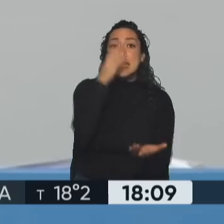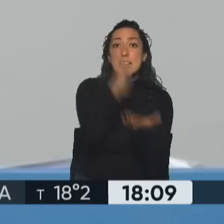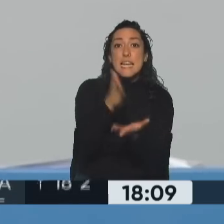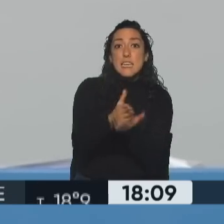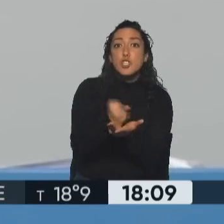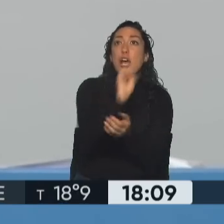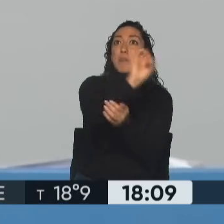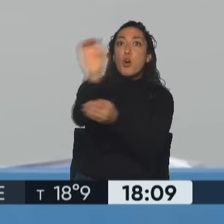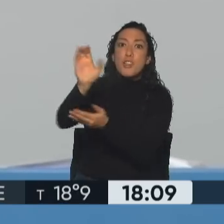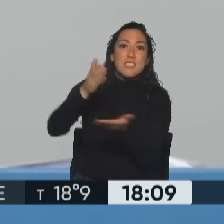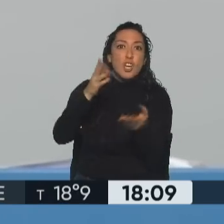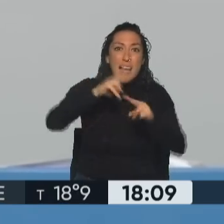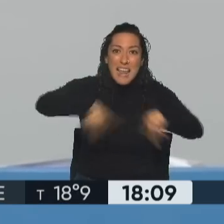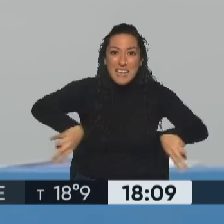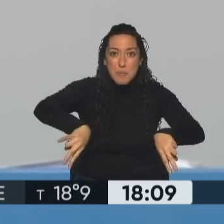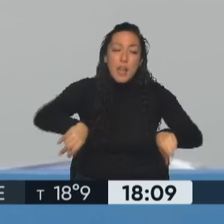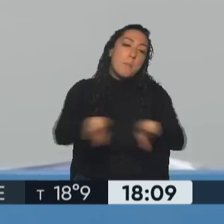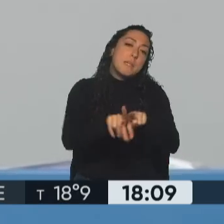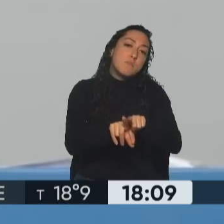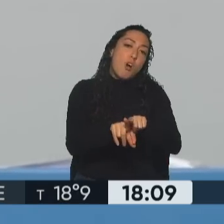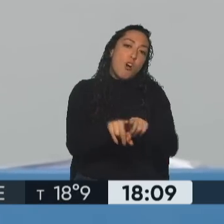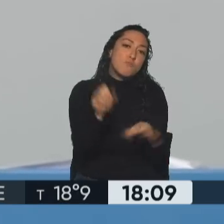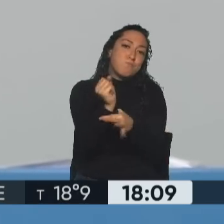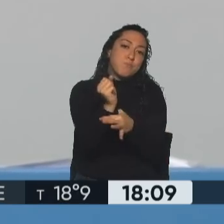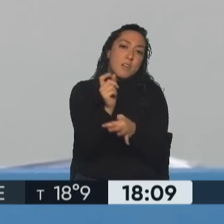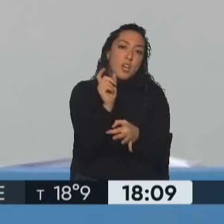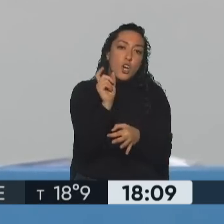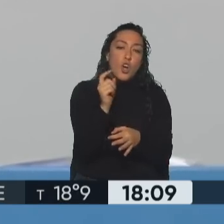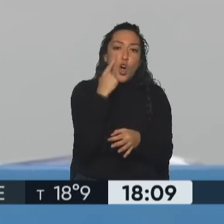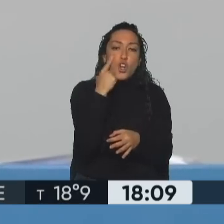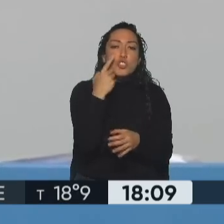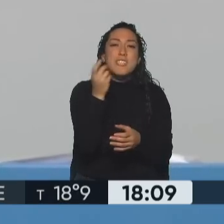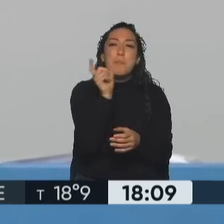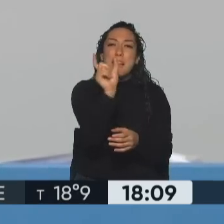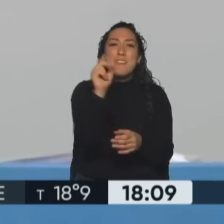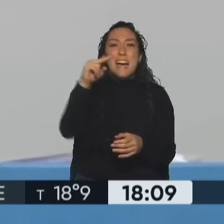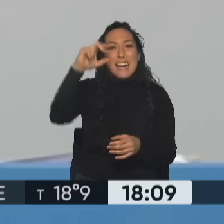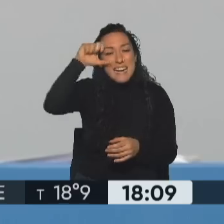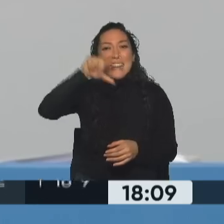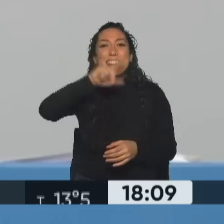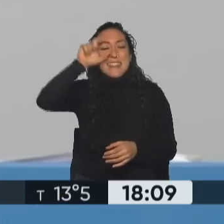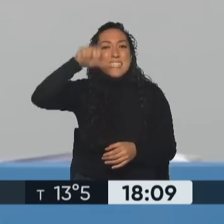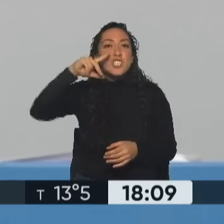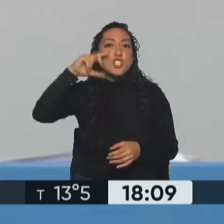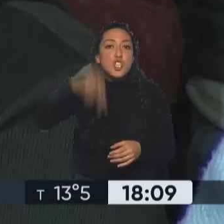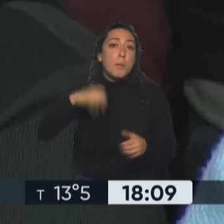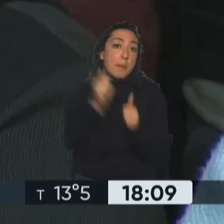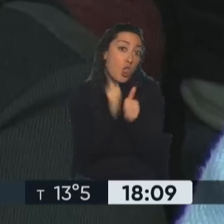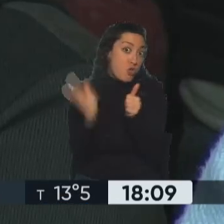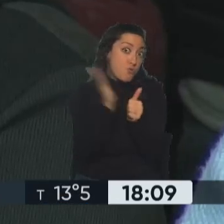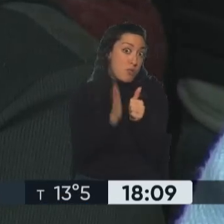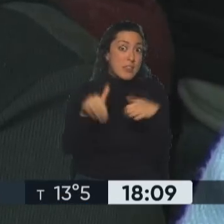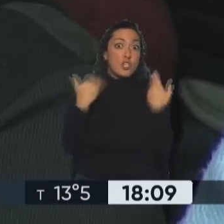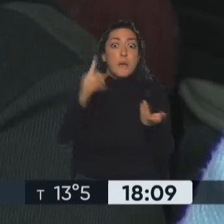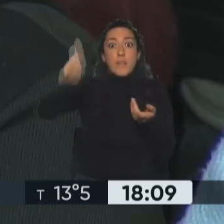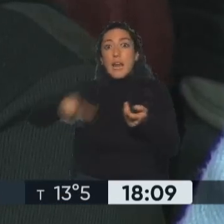de exportación, comúnmente conocidos como retenciones, iban a producir más y todo iba a estar más barato.